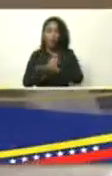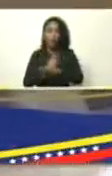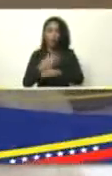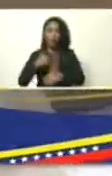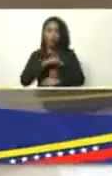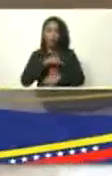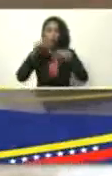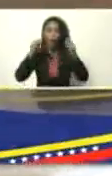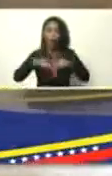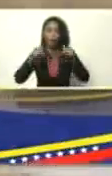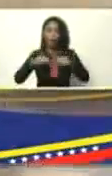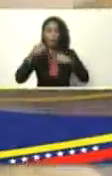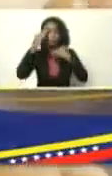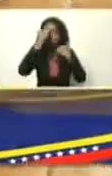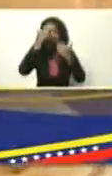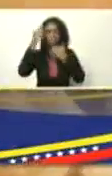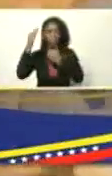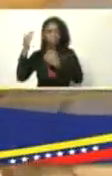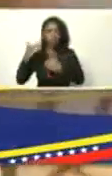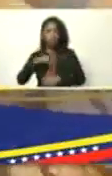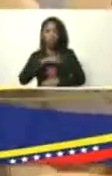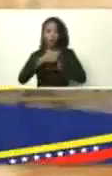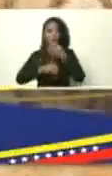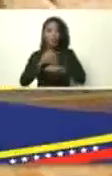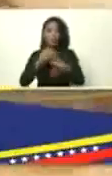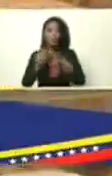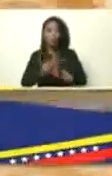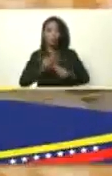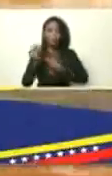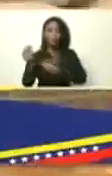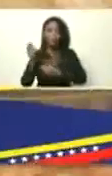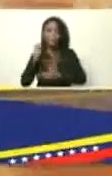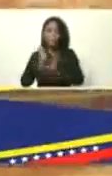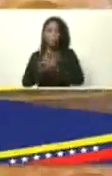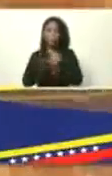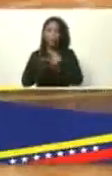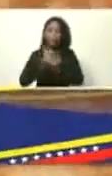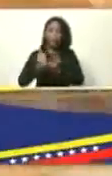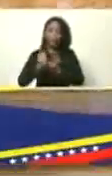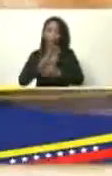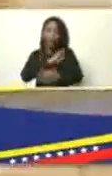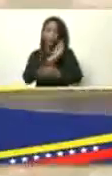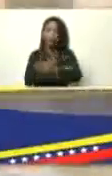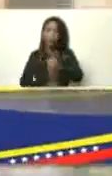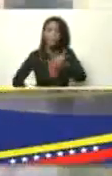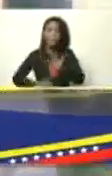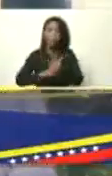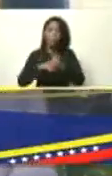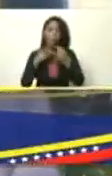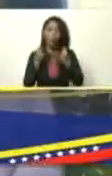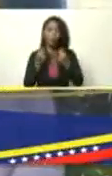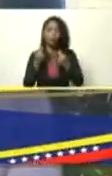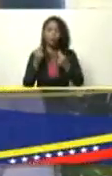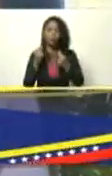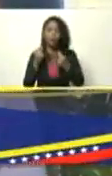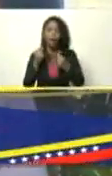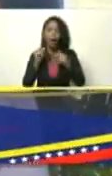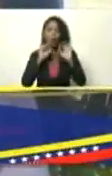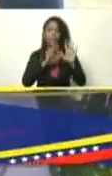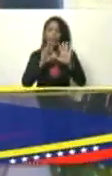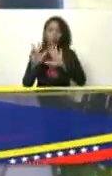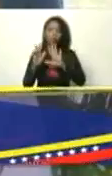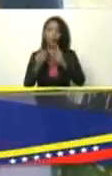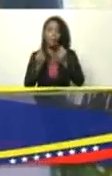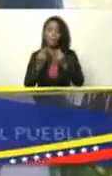acá. Saludos, presidente. Estamos haciendo esta entrega de crédito para fortalecer esta nueva economía. A 88 emprendedores que